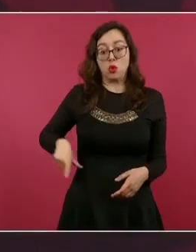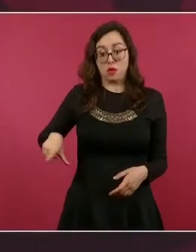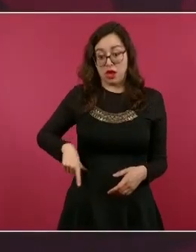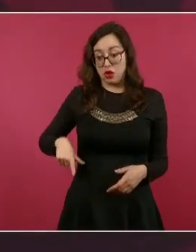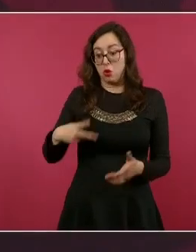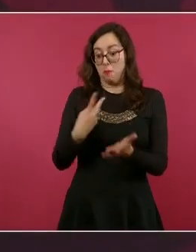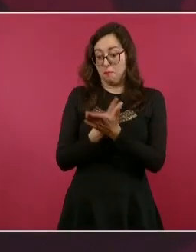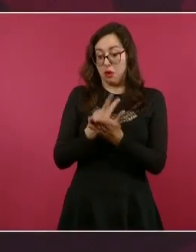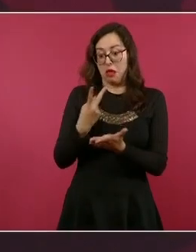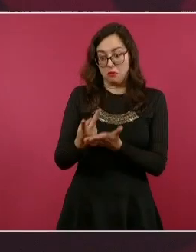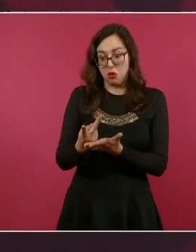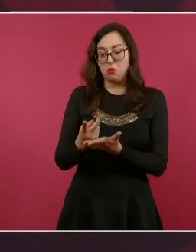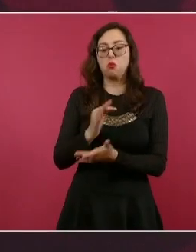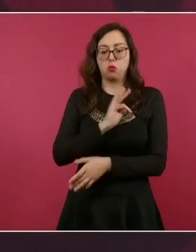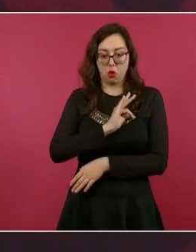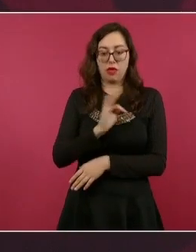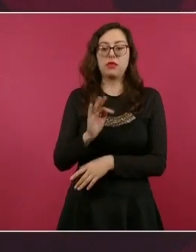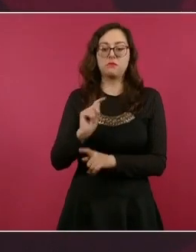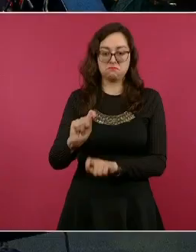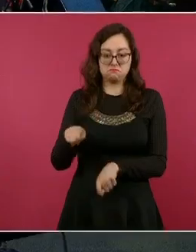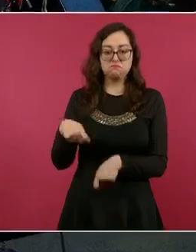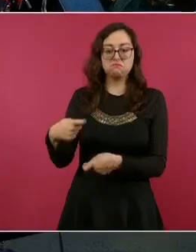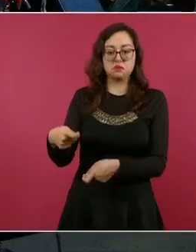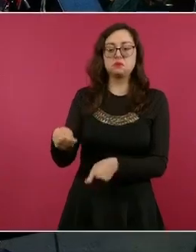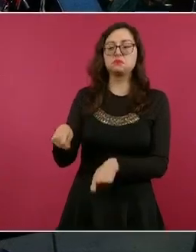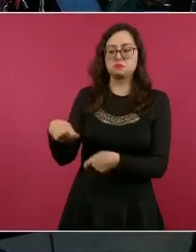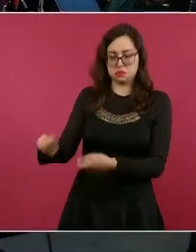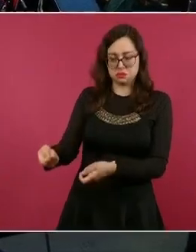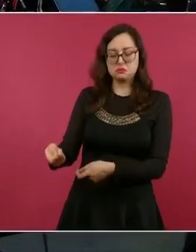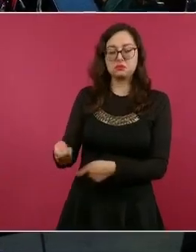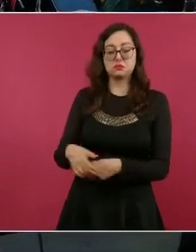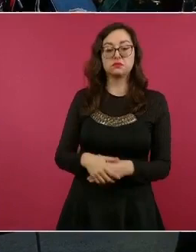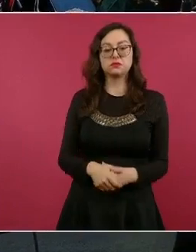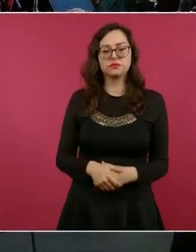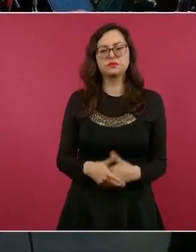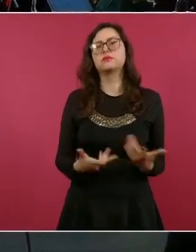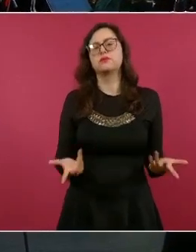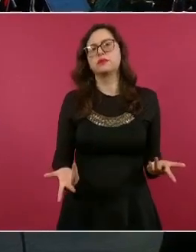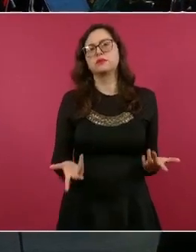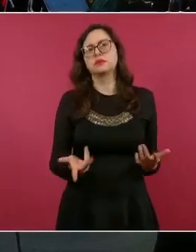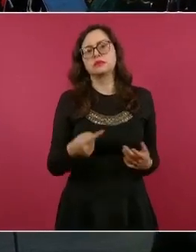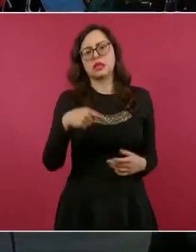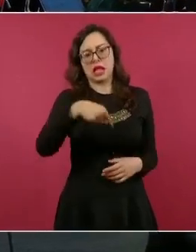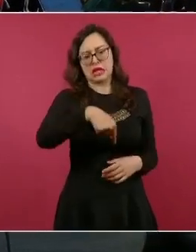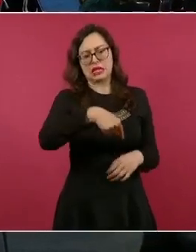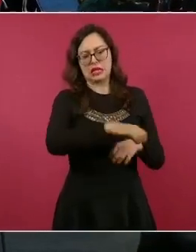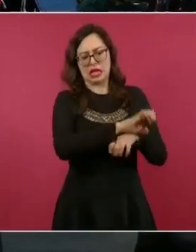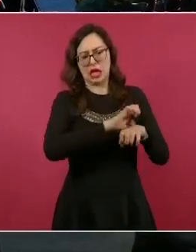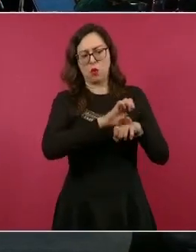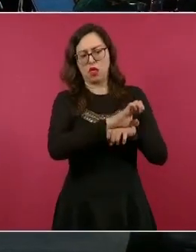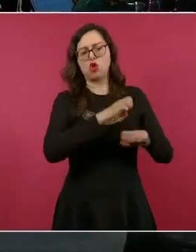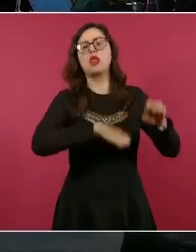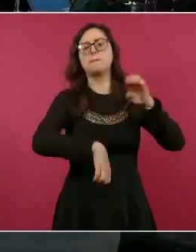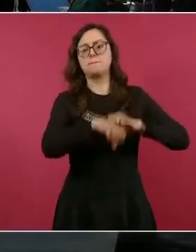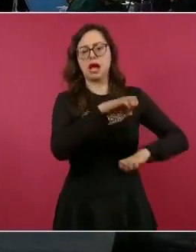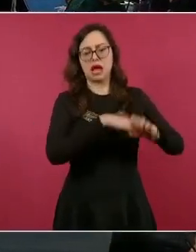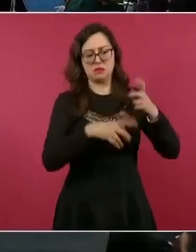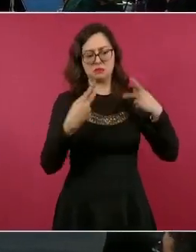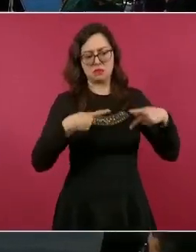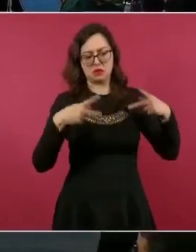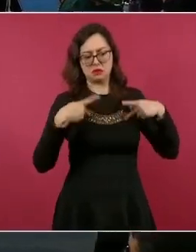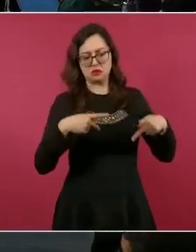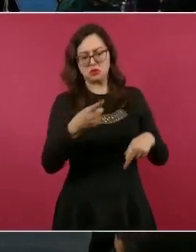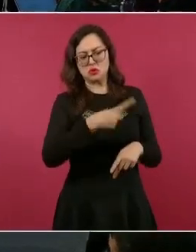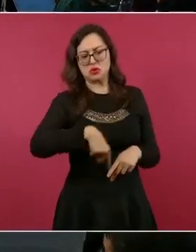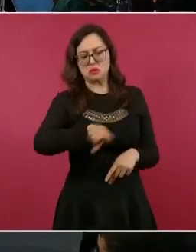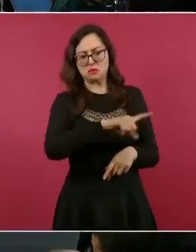corresponden a ellos, ¿no? ¿Qué pasó con el personal de la embajada de Ecuador, sí, aquí en México? Entiendo que no